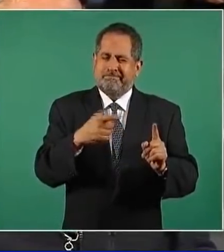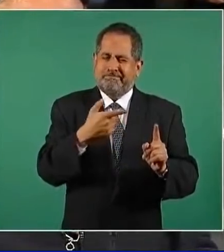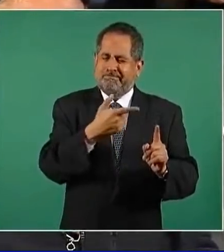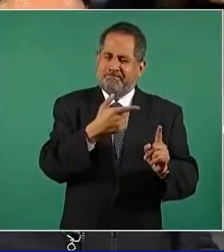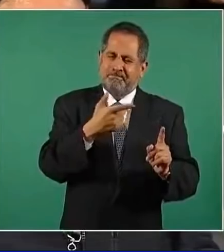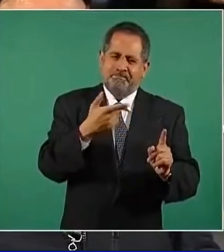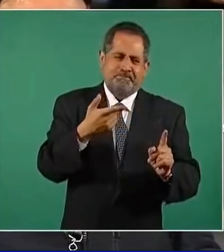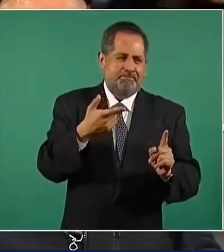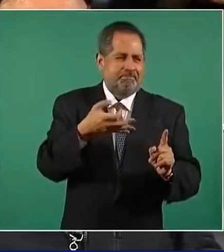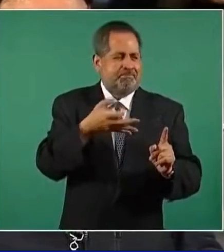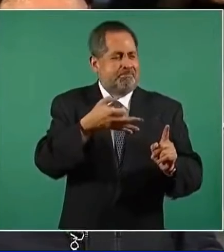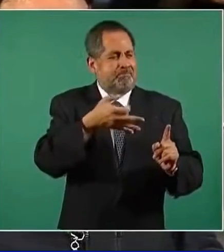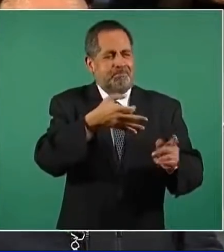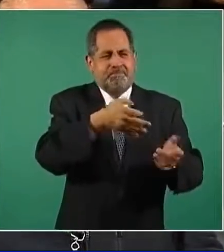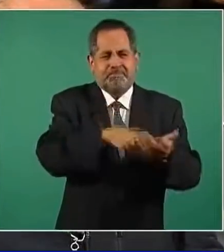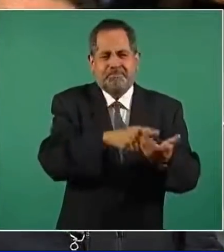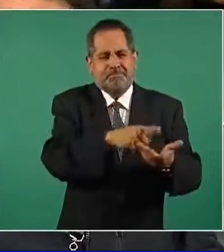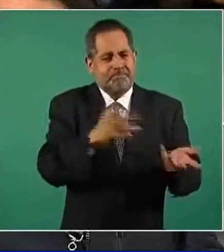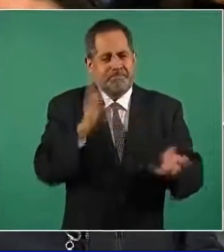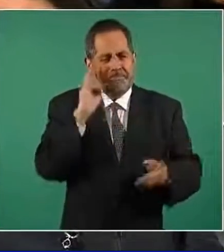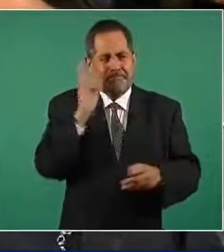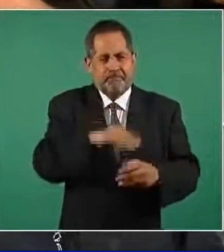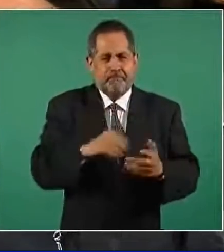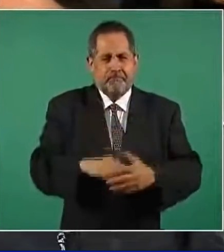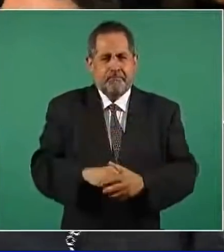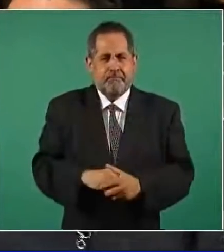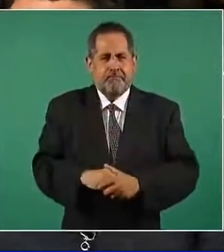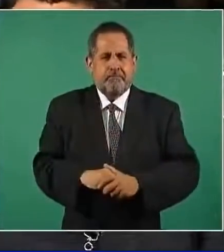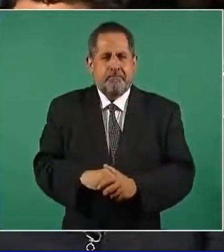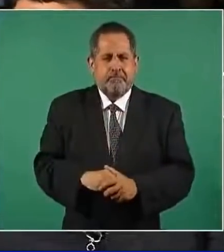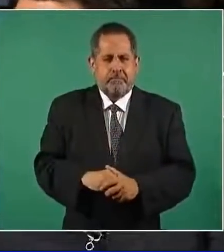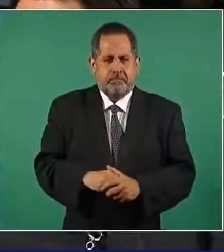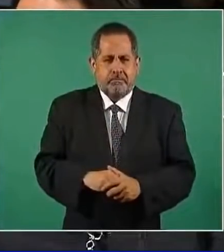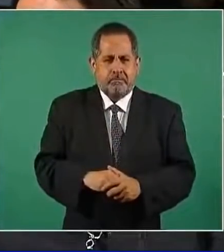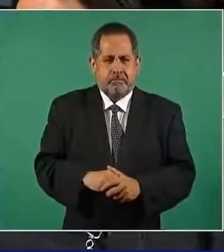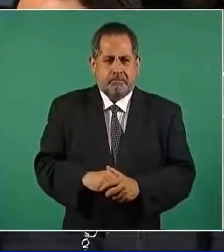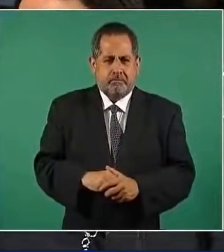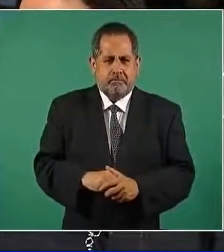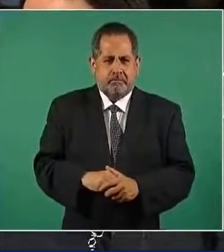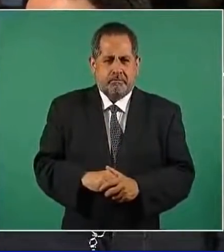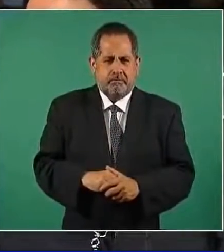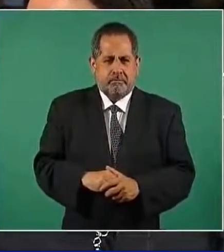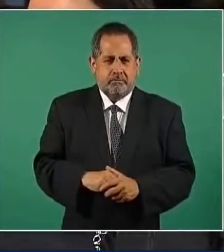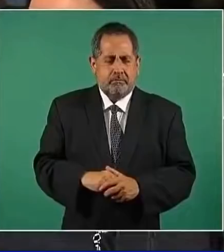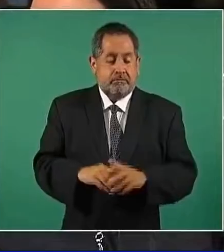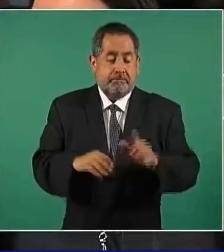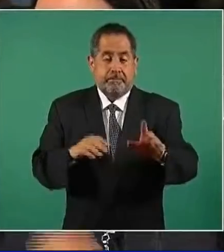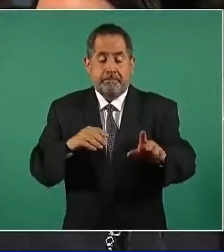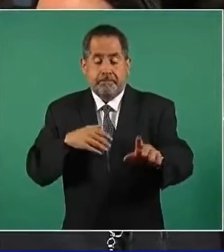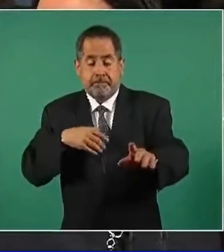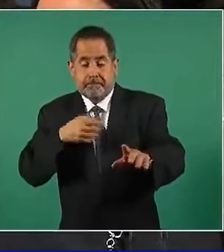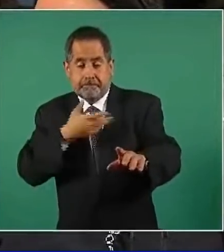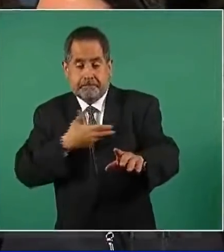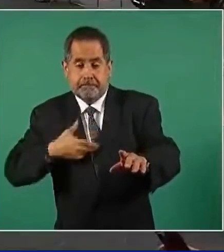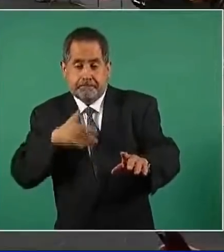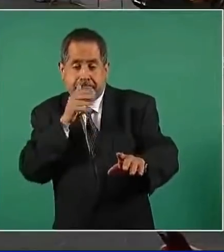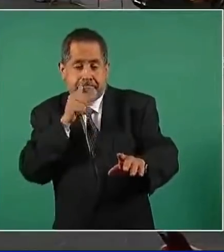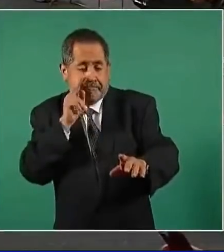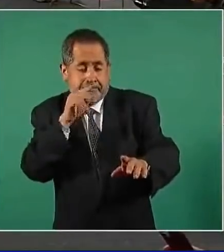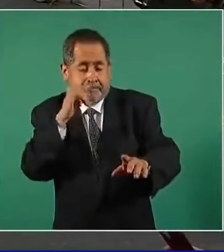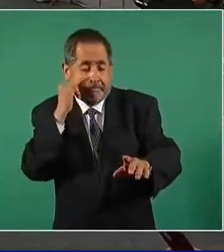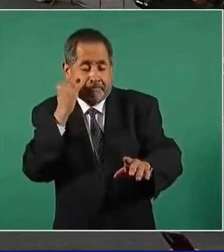no sé que no alcanzo a ver desde ya esté también la miopía este avance